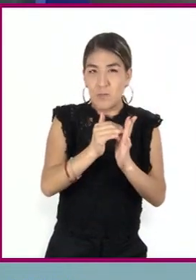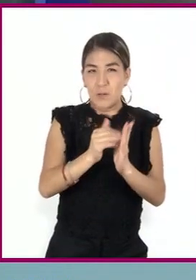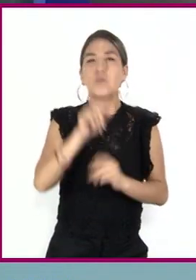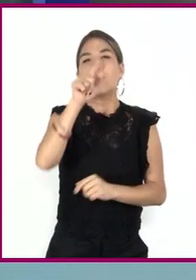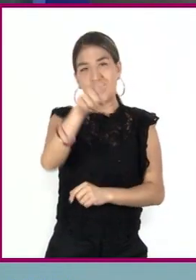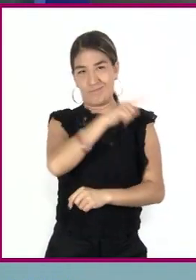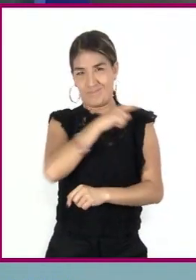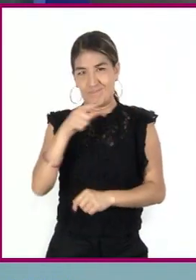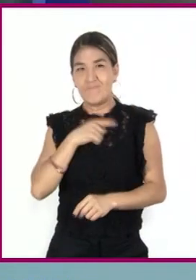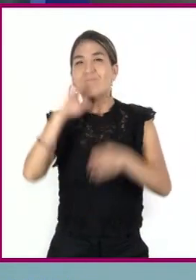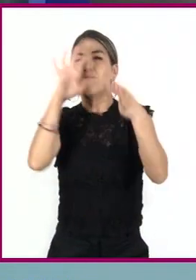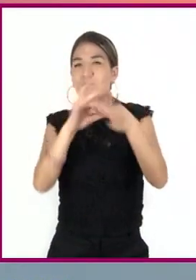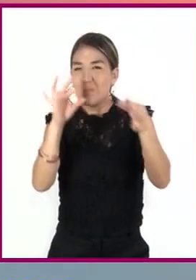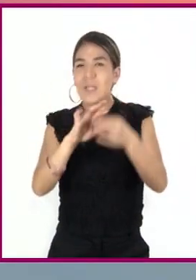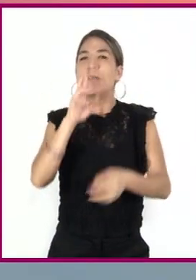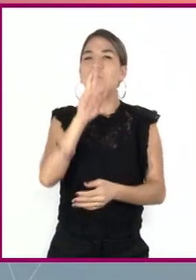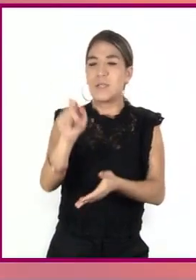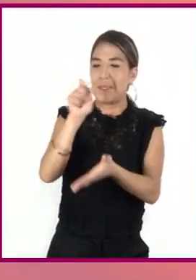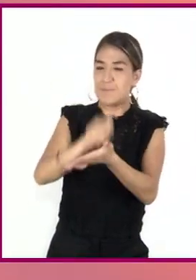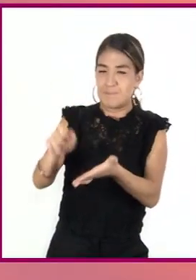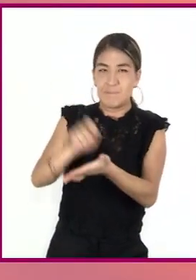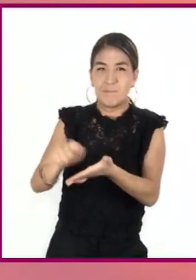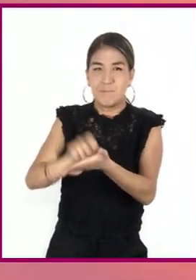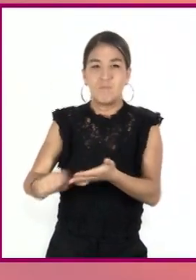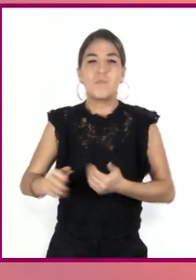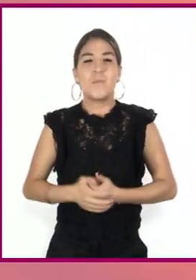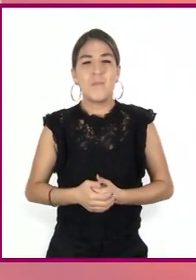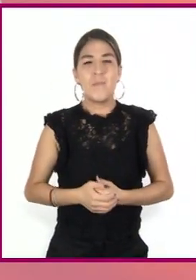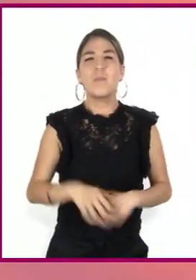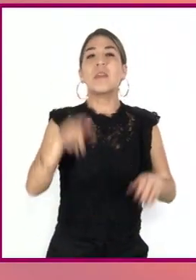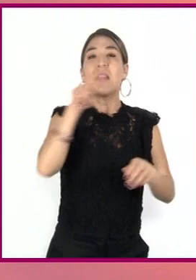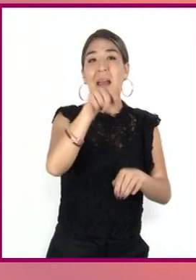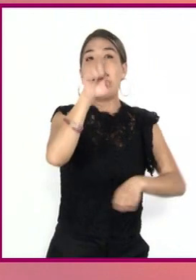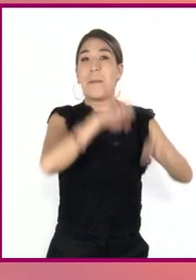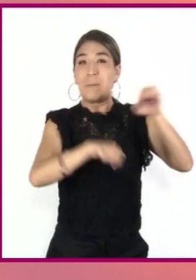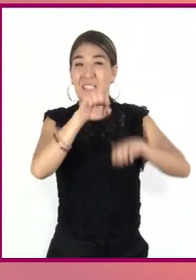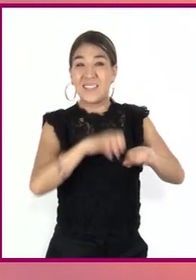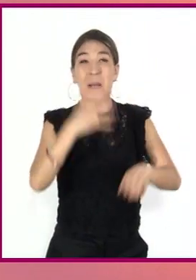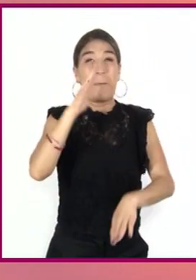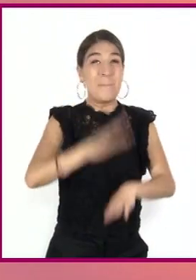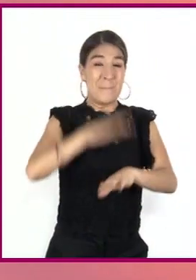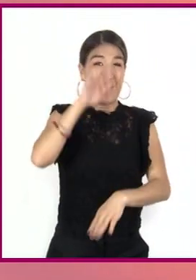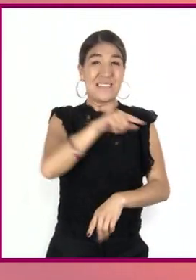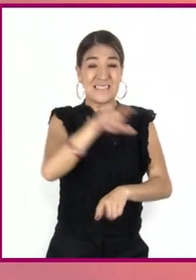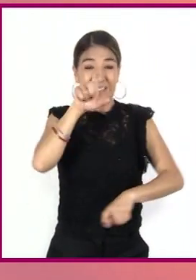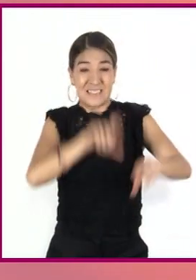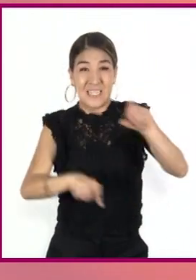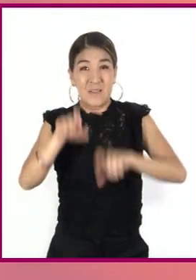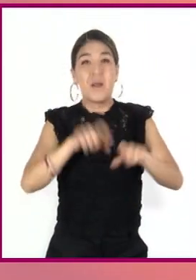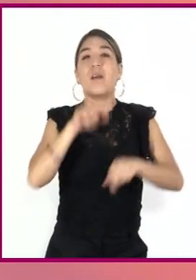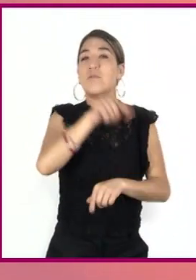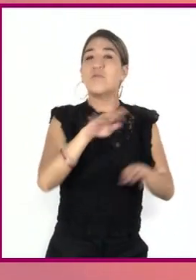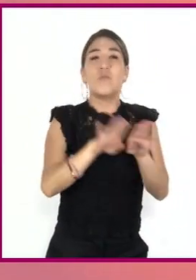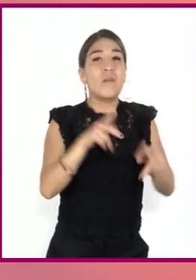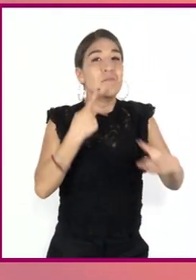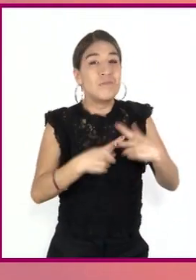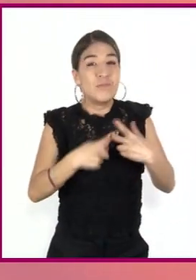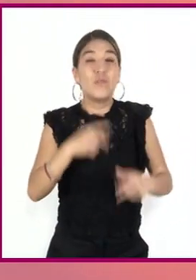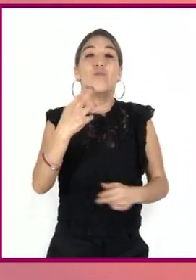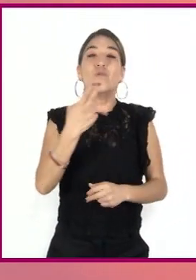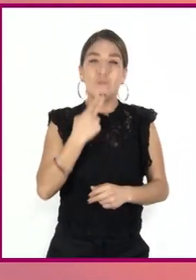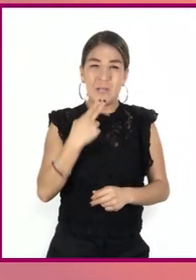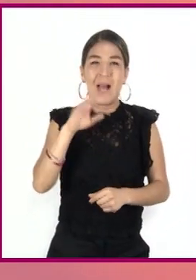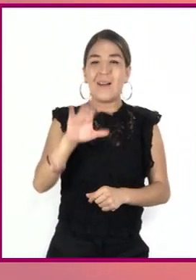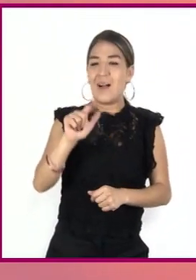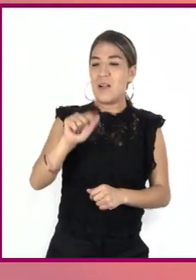su respuesta. Las empresas que producen a gran escala gestionan y supervisan sus actividades diarias utilizando cálculos